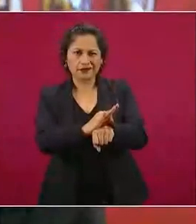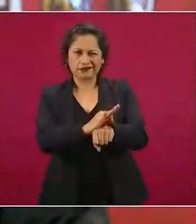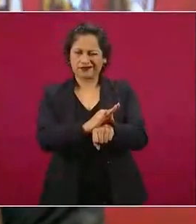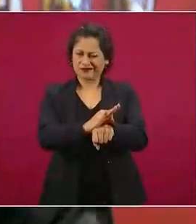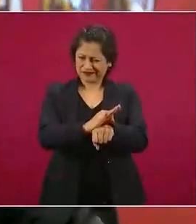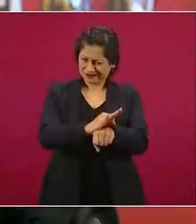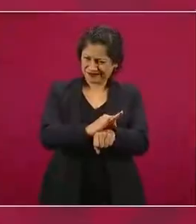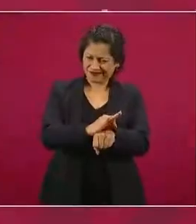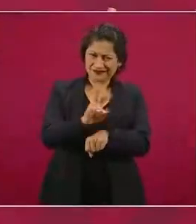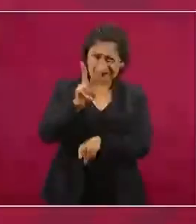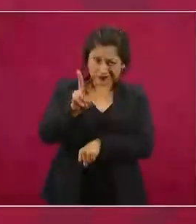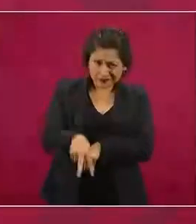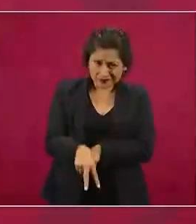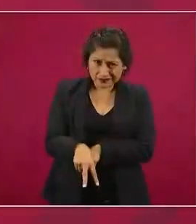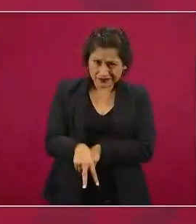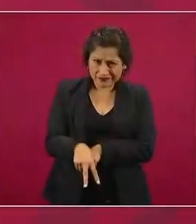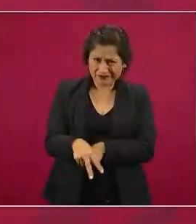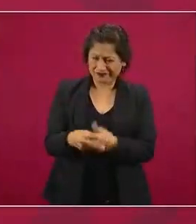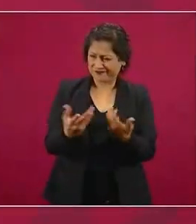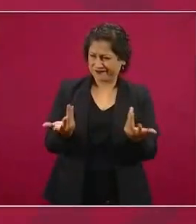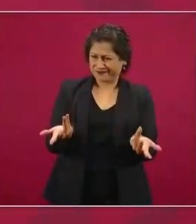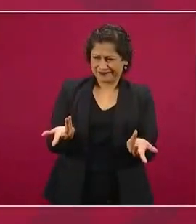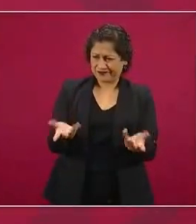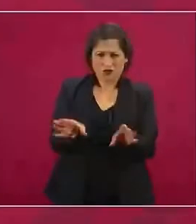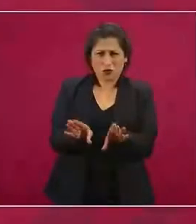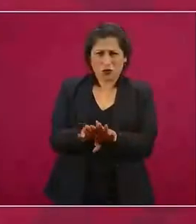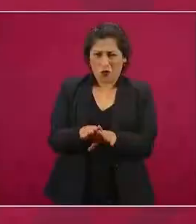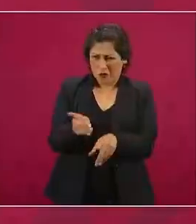estar defendiendo que se mantenga